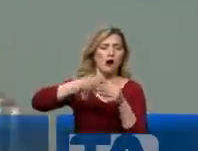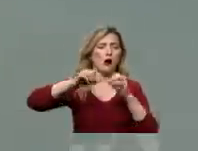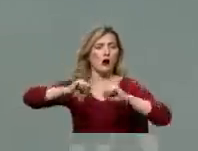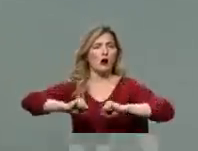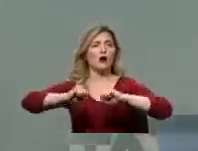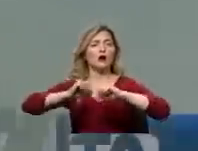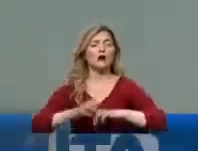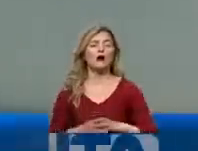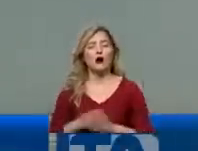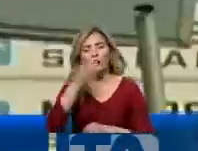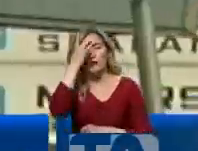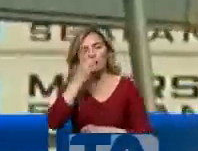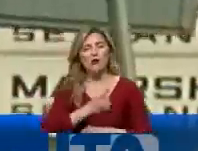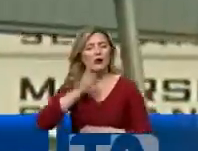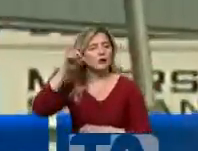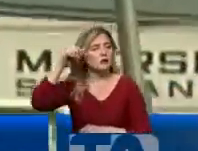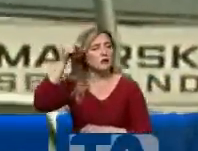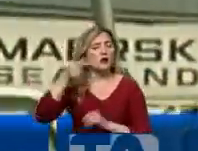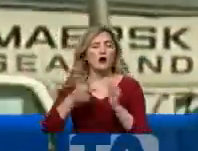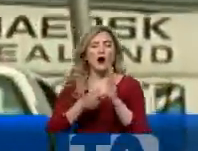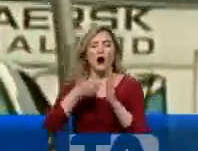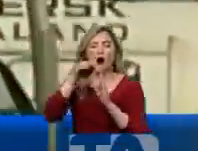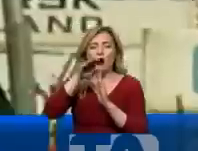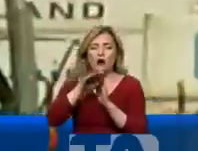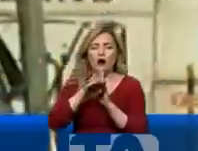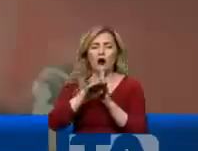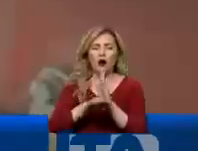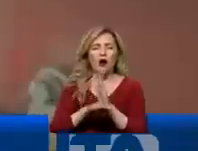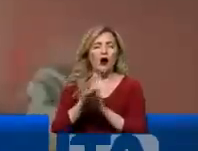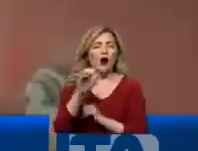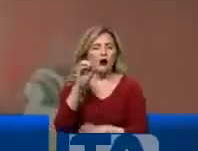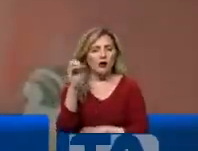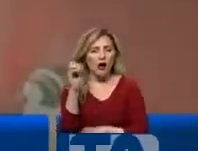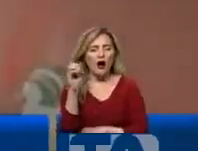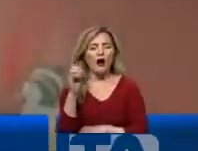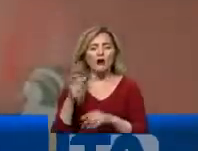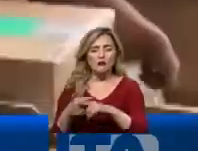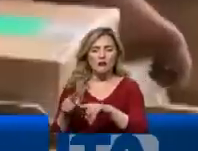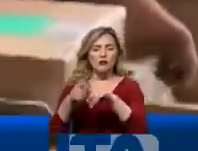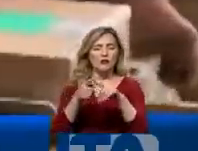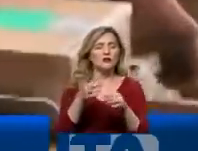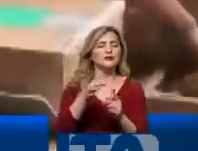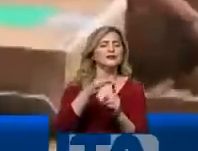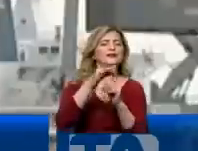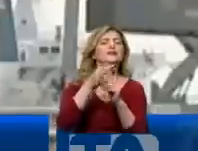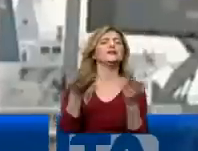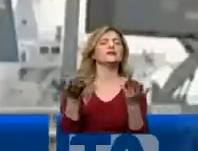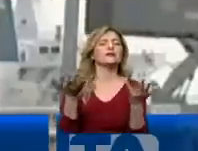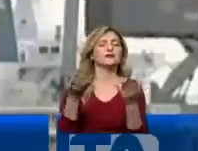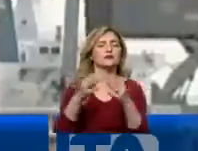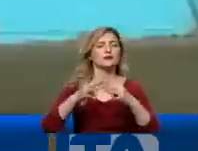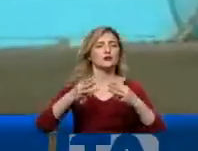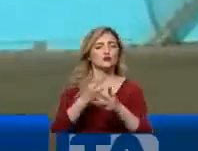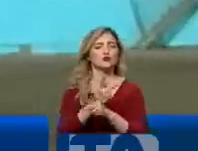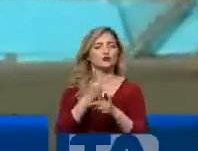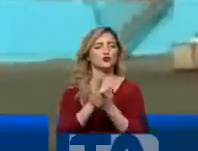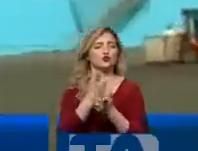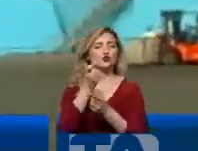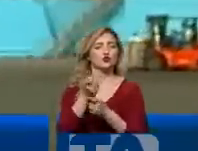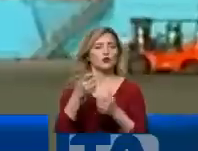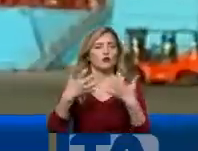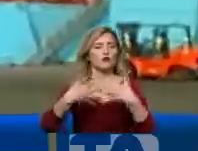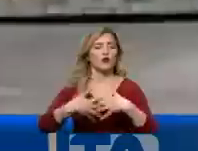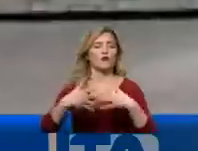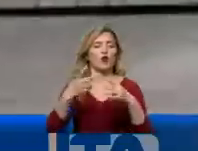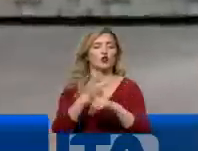decisión del gobierno es reducir aranceles a cero en varios sectores de la economía, especialmente en lo que son materia prima para la fabricación